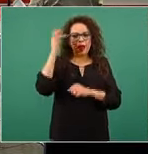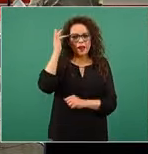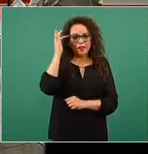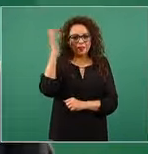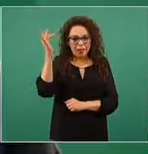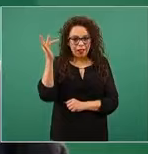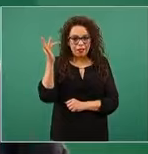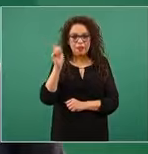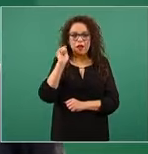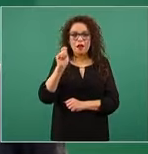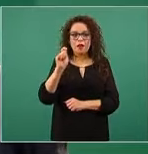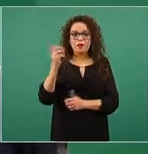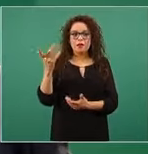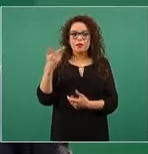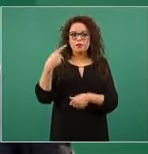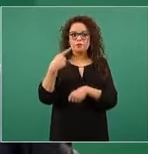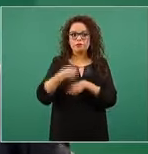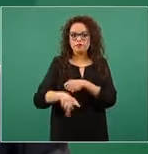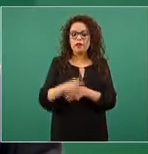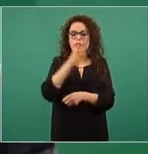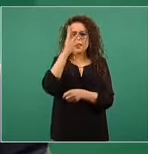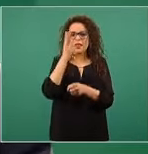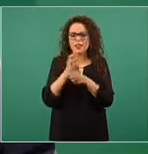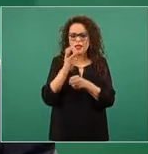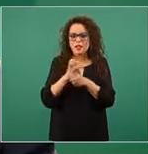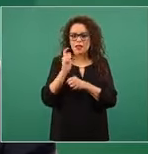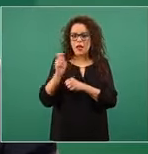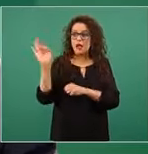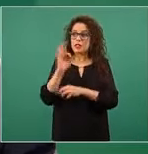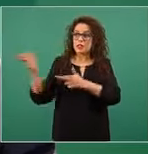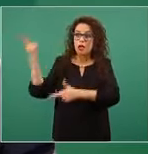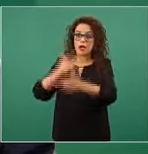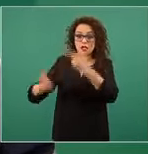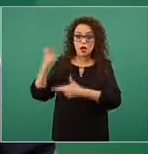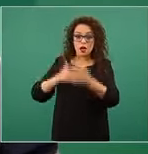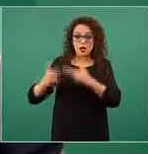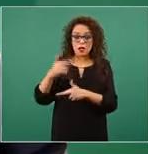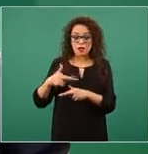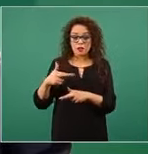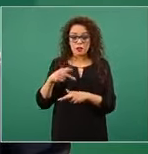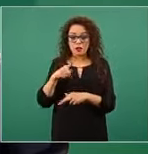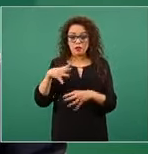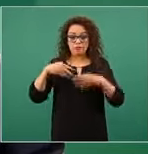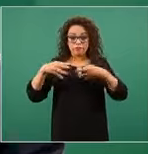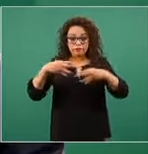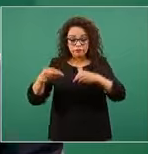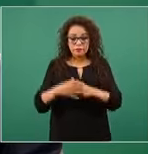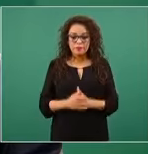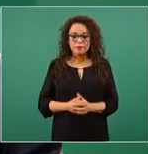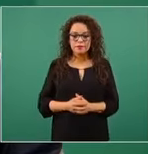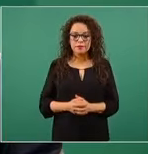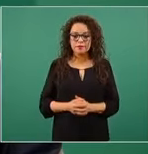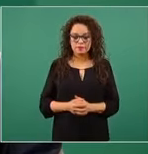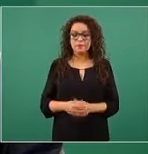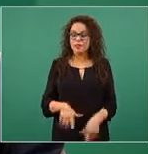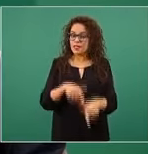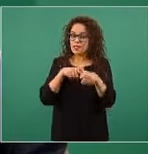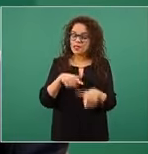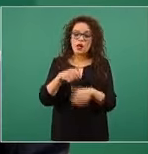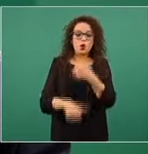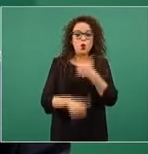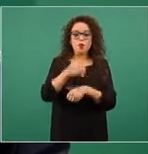a el riesgo de una tercera ola, nos referíamos a esta situación en la que después de 11